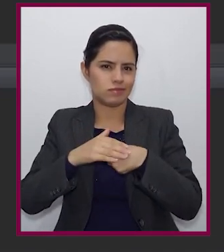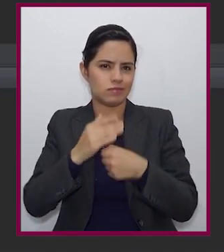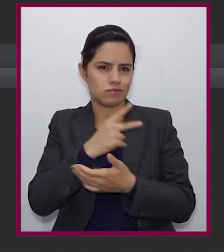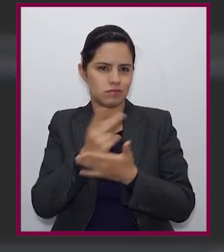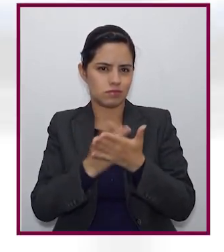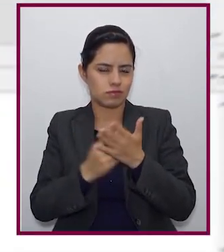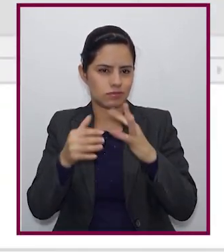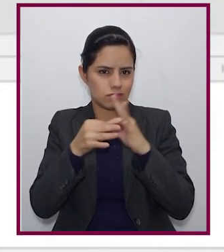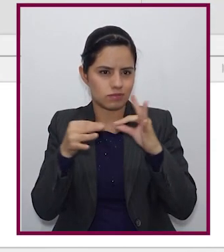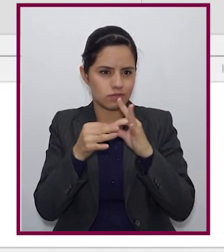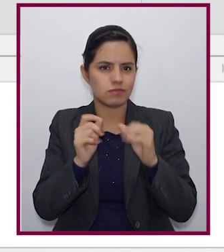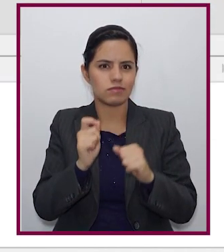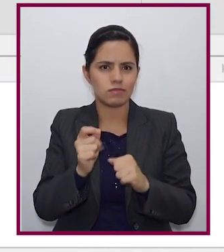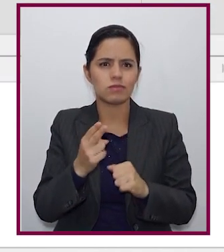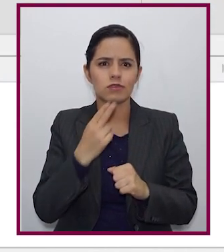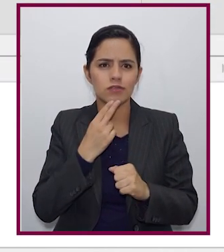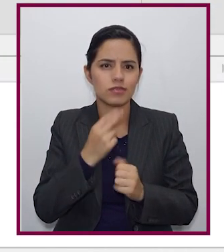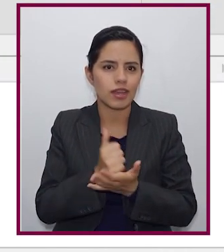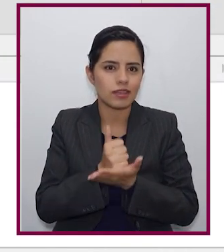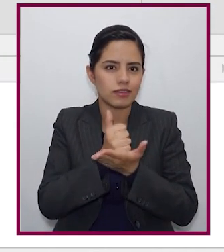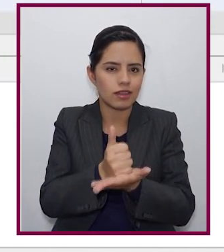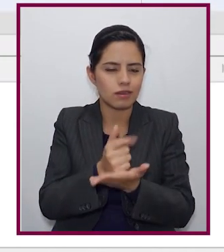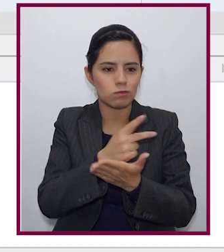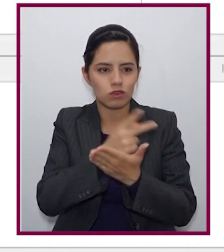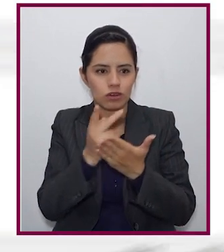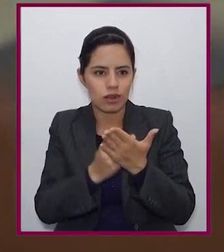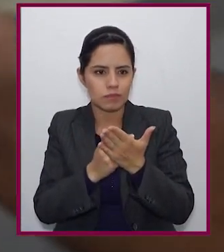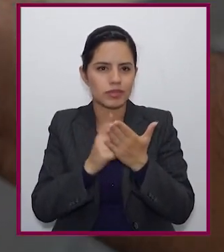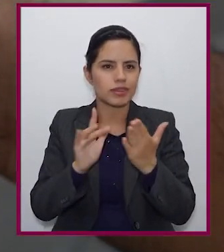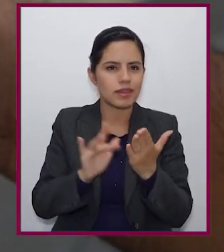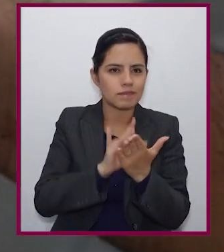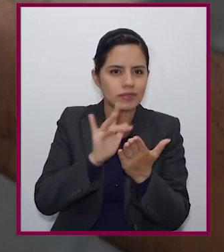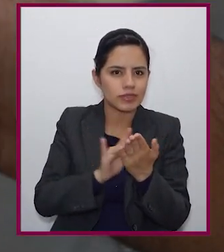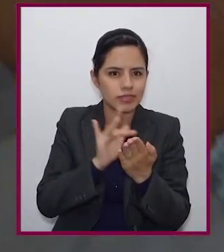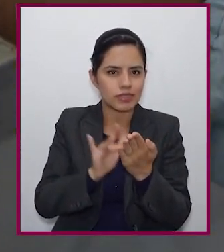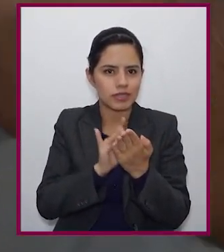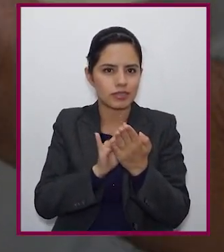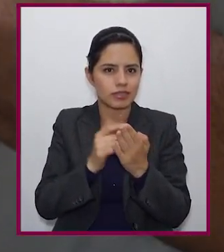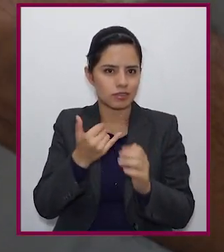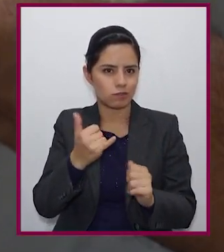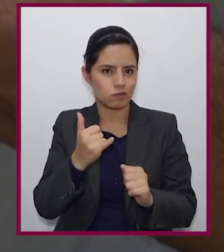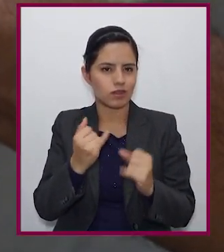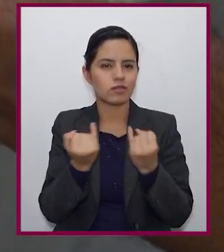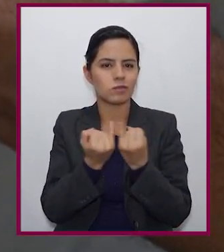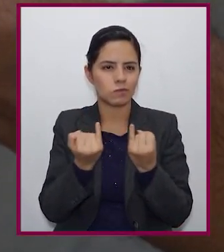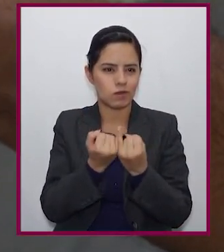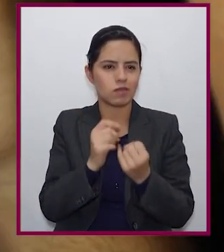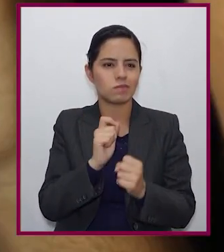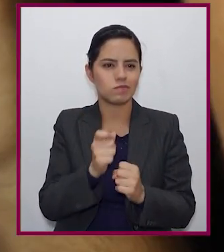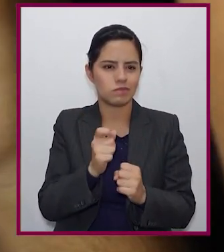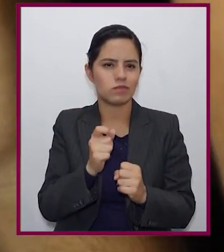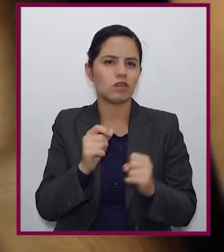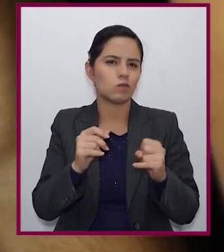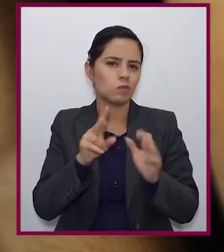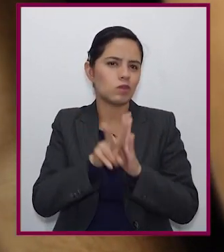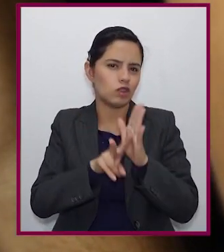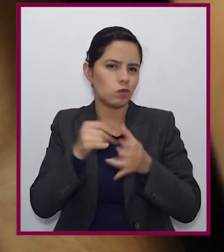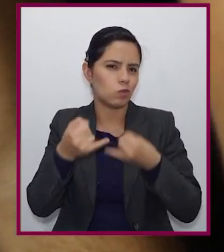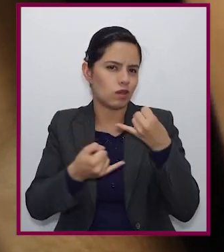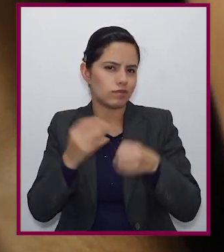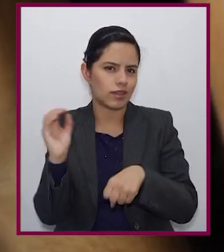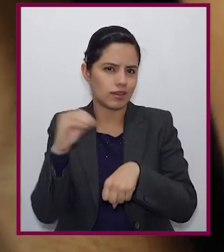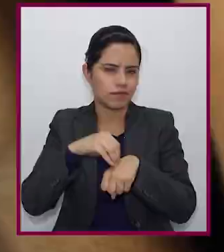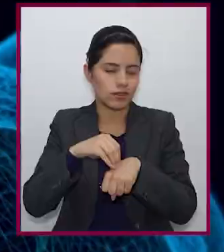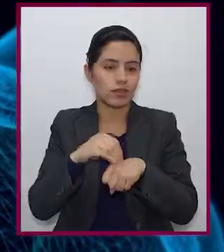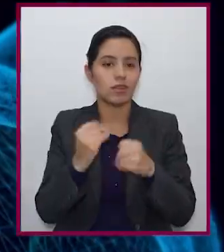por lo pronto les puedo adelantar que es muy útil en la creación de softwares para dispositivos móviles, así como para aplicaciones e incluso